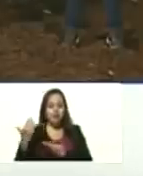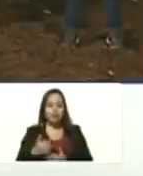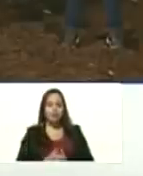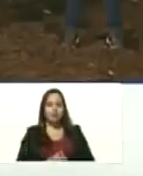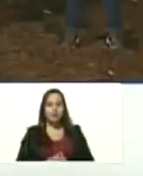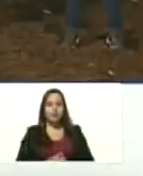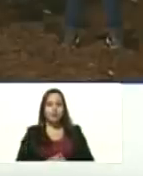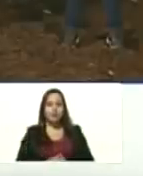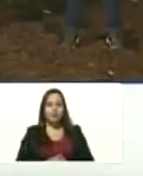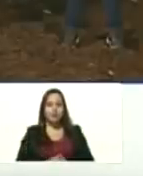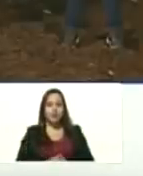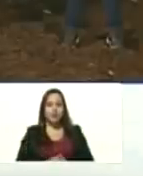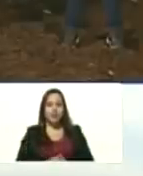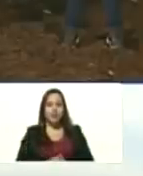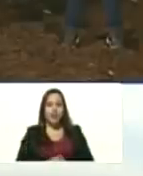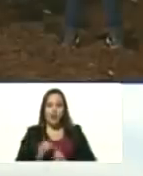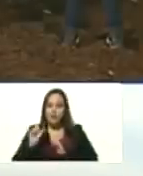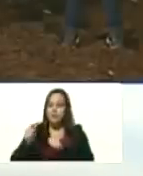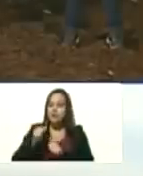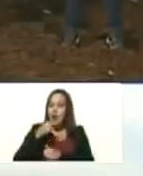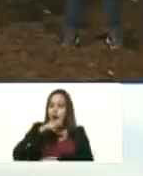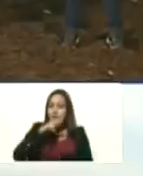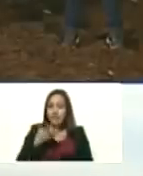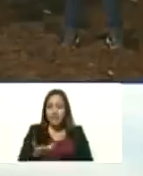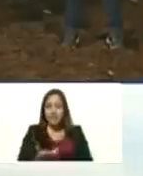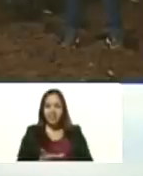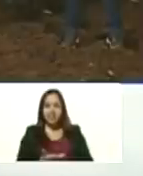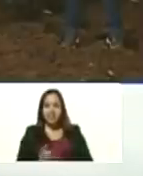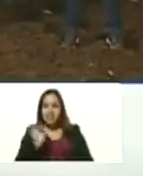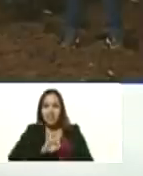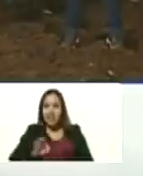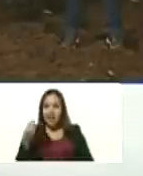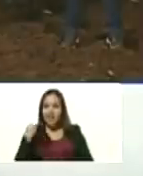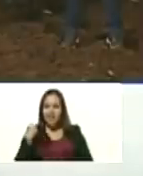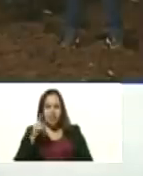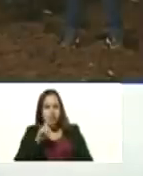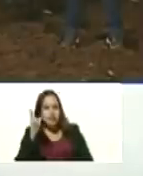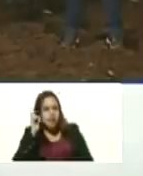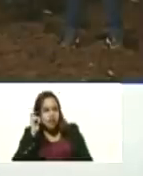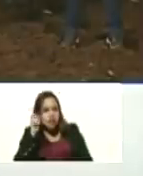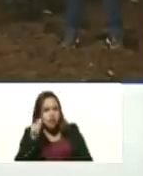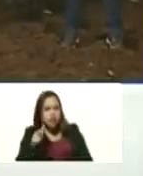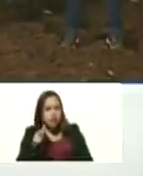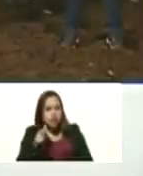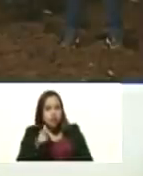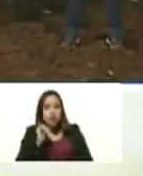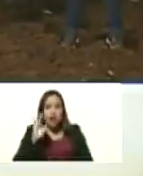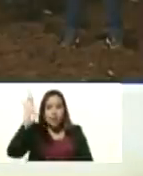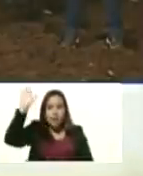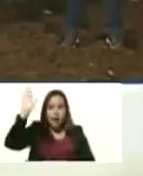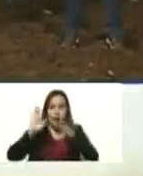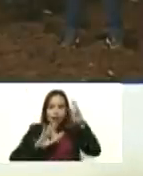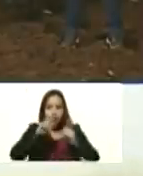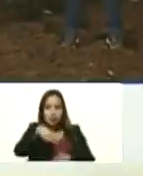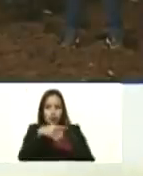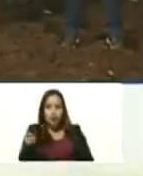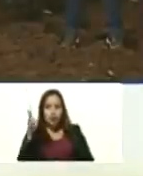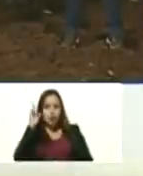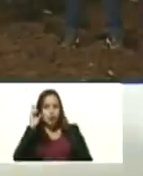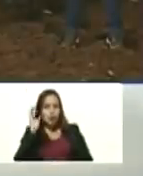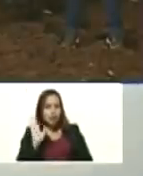piñate piñate nadie le da seña es como que no me está escuchando piñate si levanta la mano si me estás escuchando